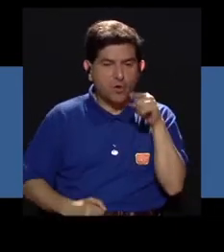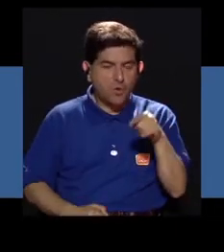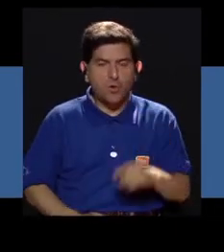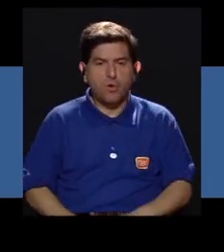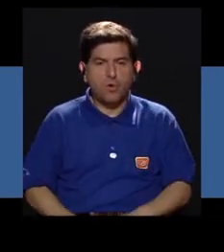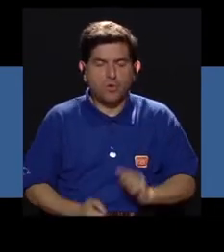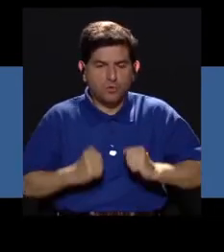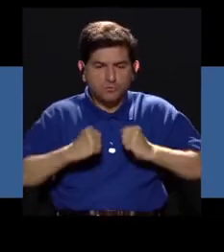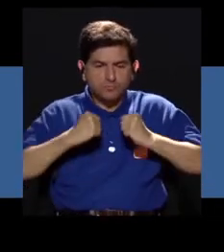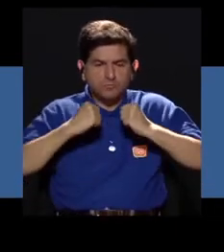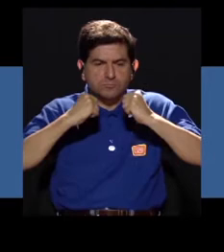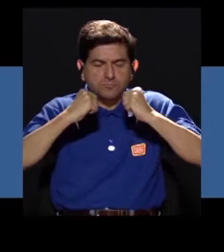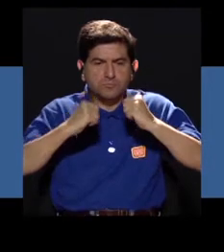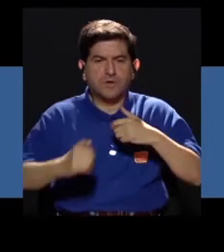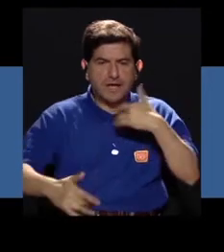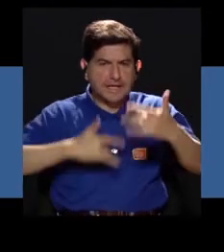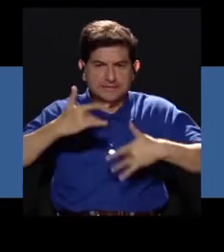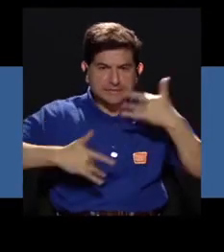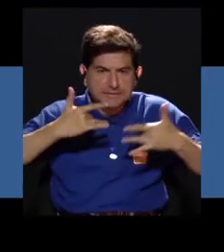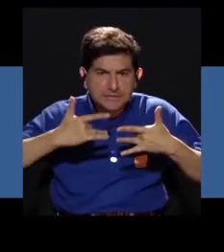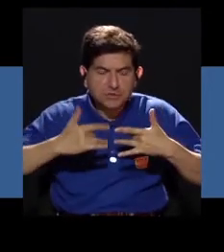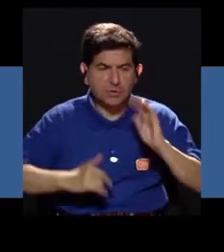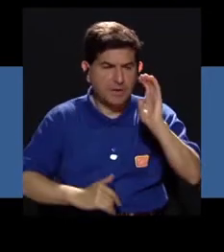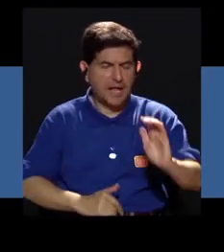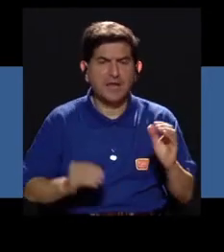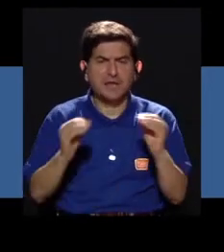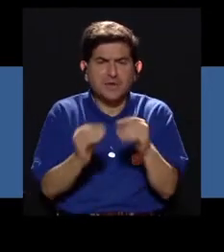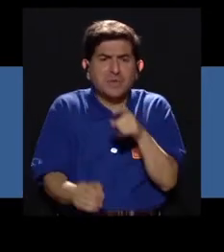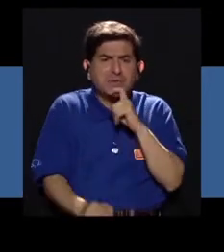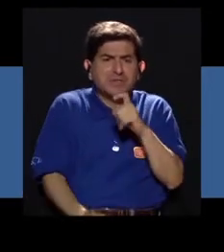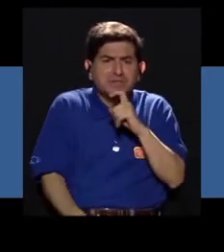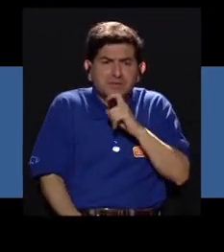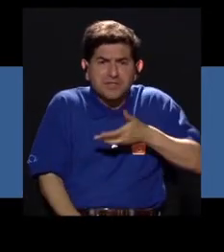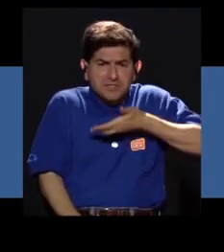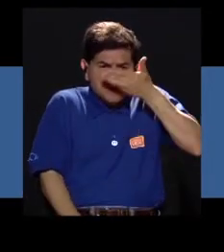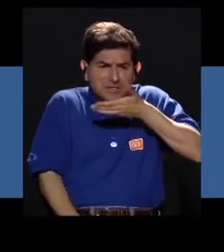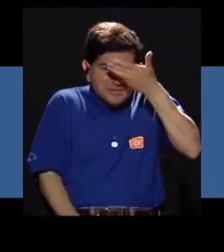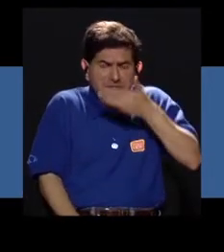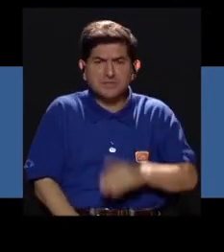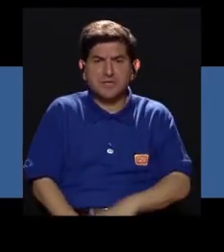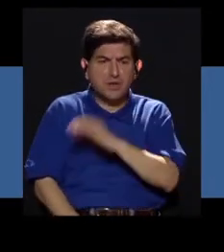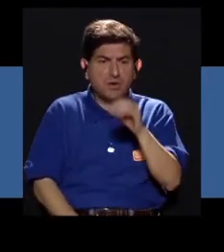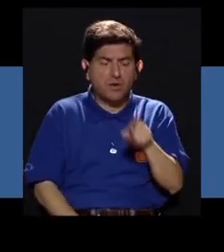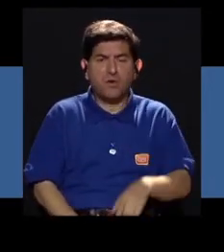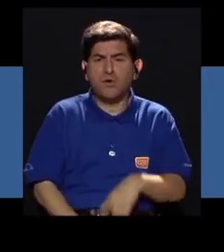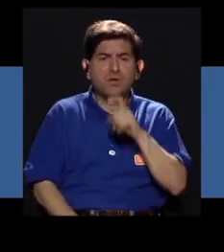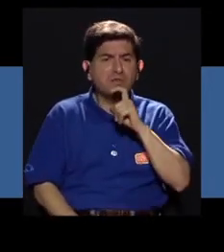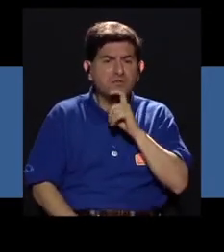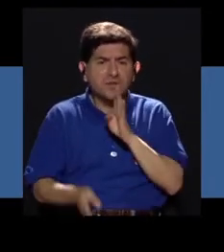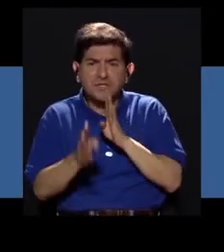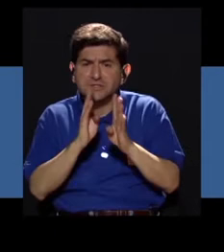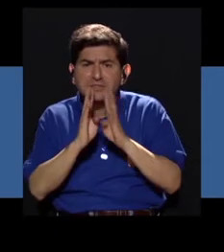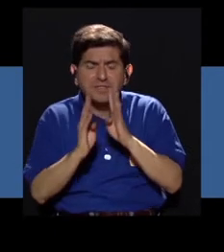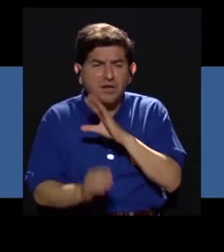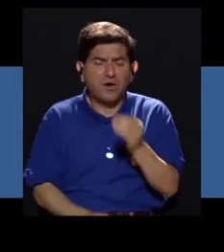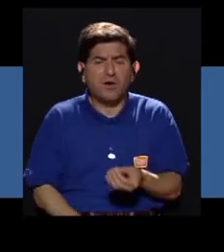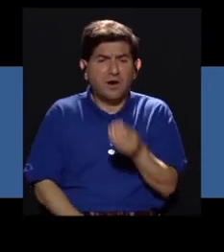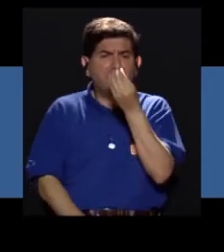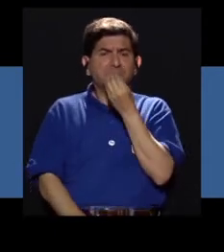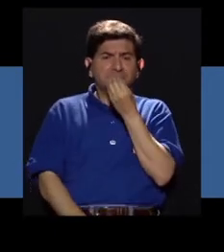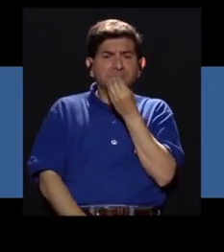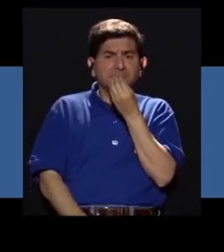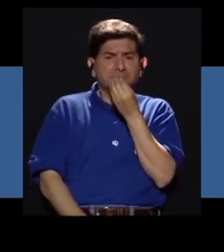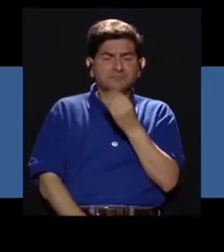los síntomas se van haciendo más fuertes, ¿verdad? Ya al niño le cuesta más respirar, ya inclusive le cuesta pronunciar palabras